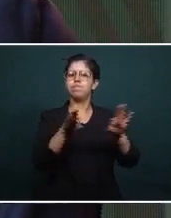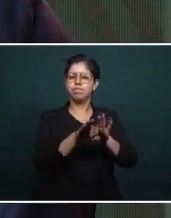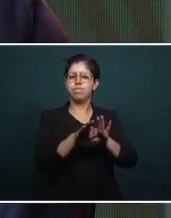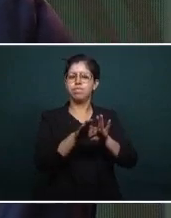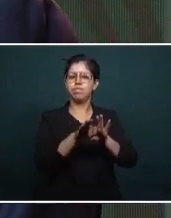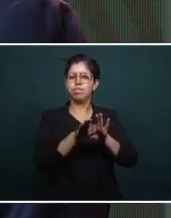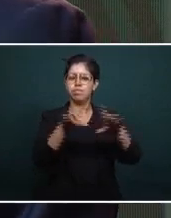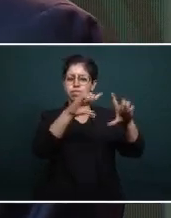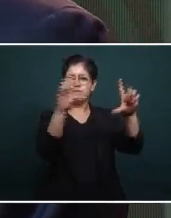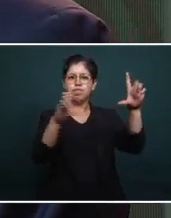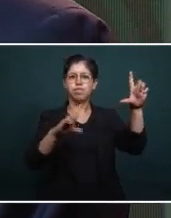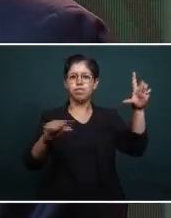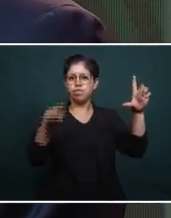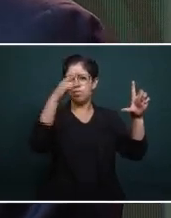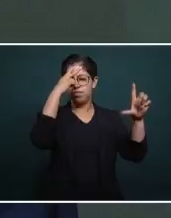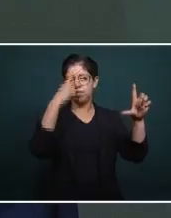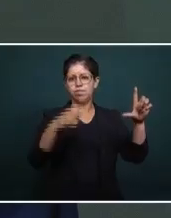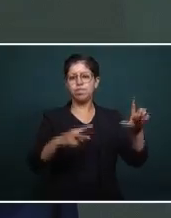la República.